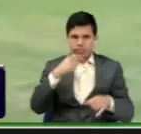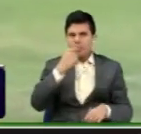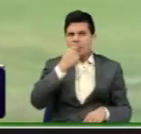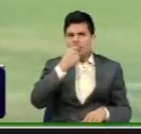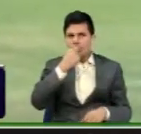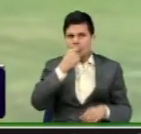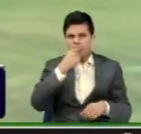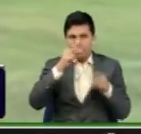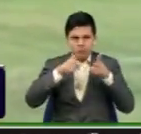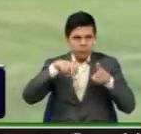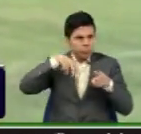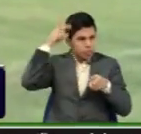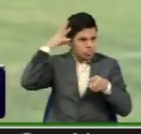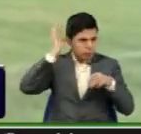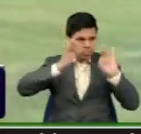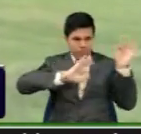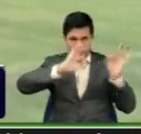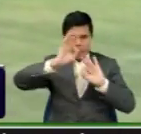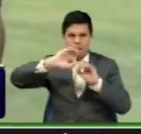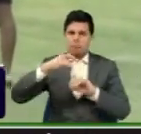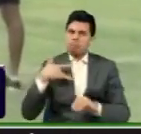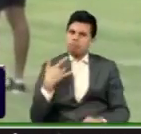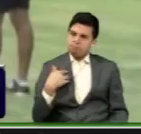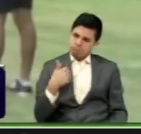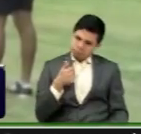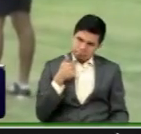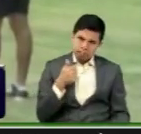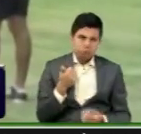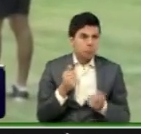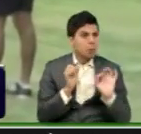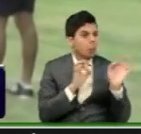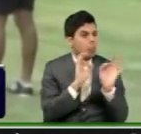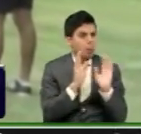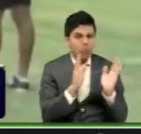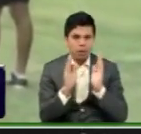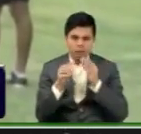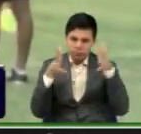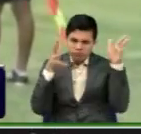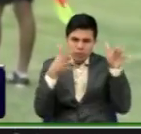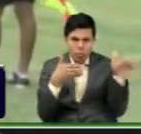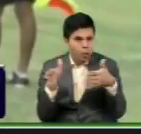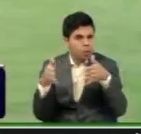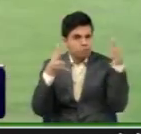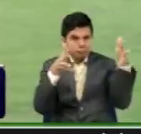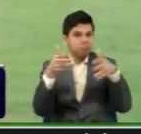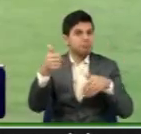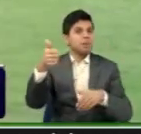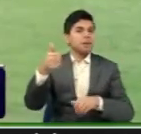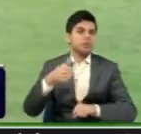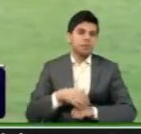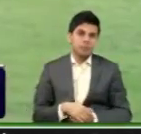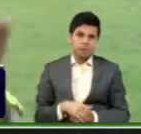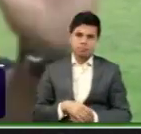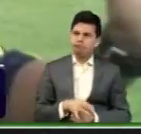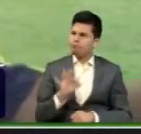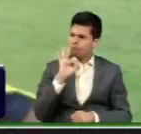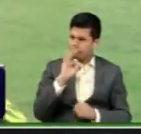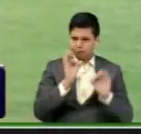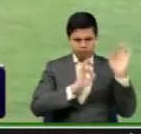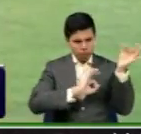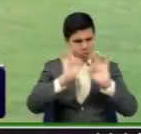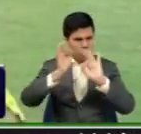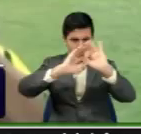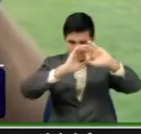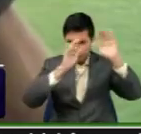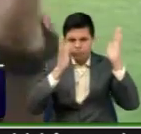árbitros norte santandereanos y quedó gratamente sorprendido con la logística de los talleres de capacitación. Muy bien la logística, consiguieron